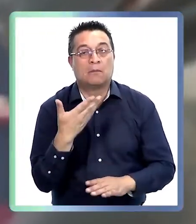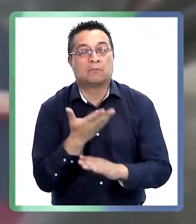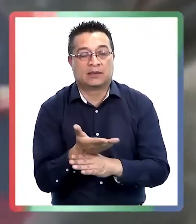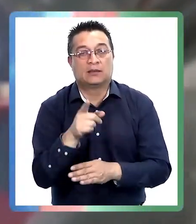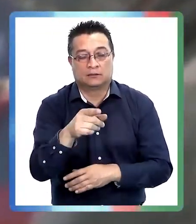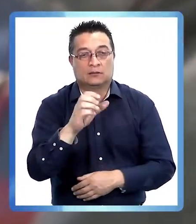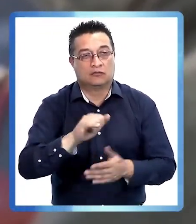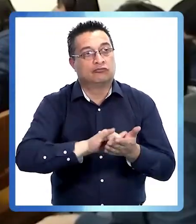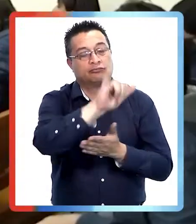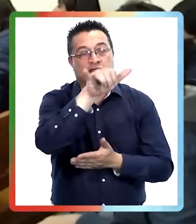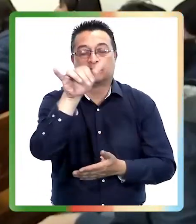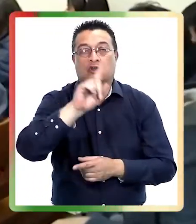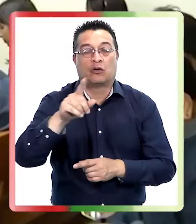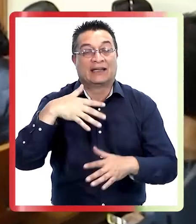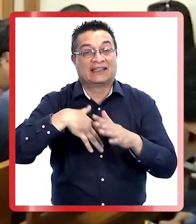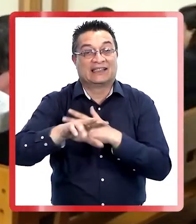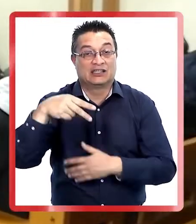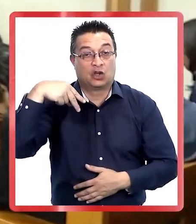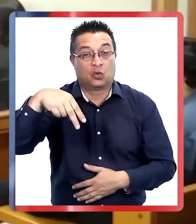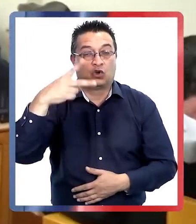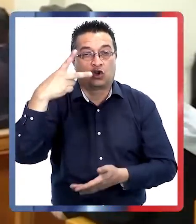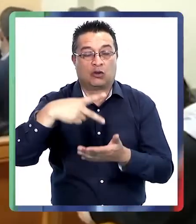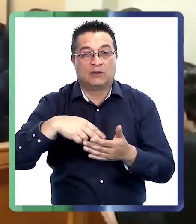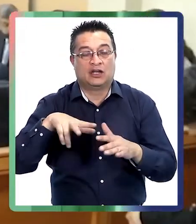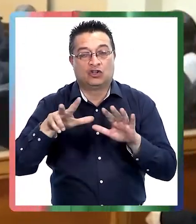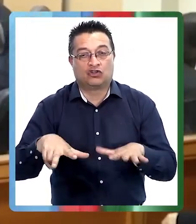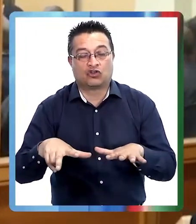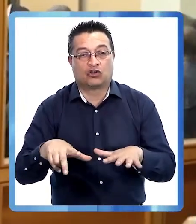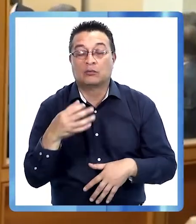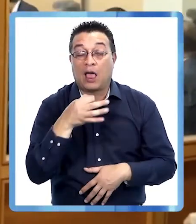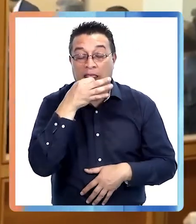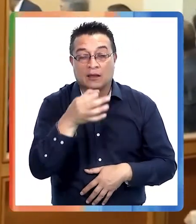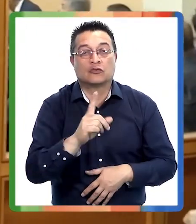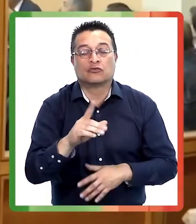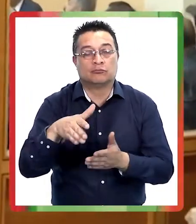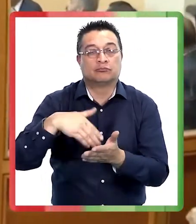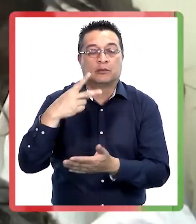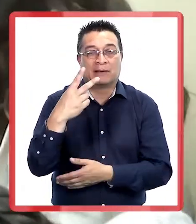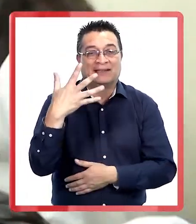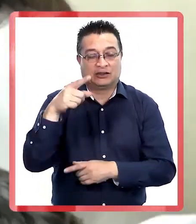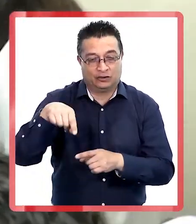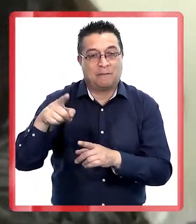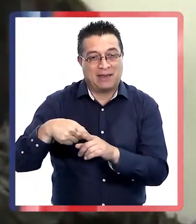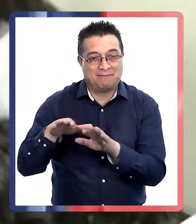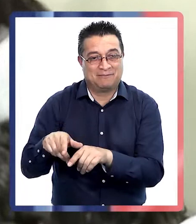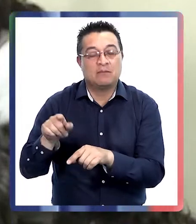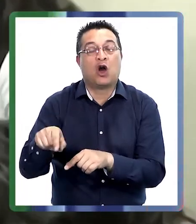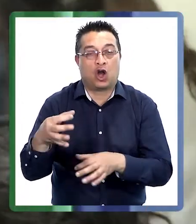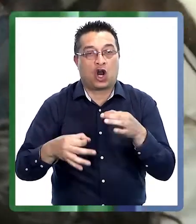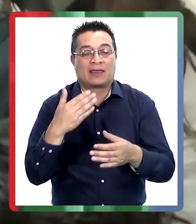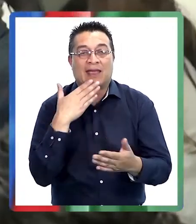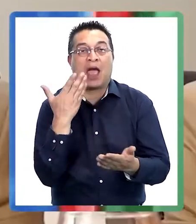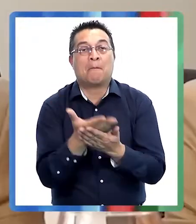la medida cautelar de arraigo nacional el 15 de junio del 2018, lo que fue desestimado el 25 del mismo mes por la Corte